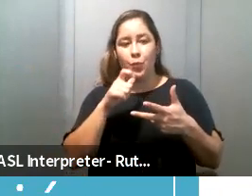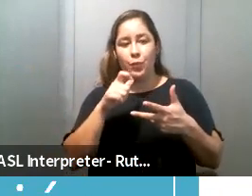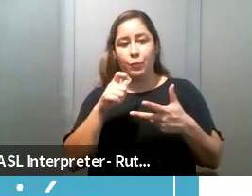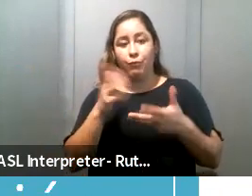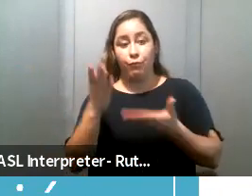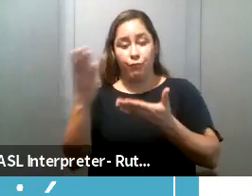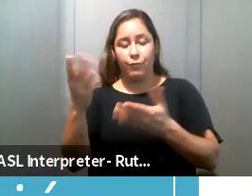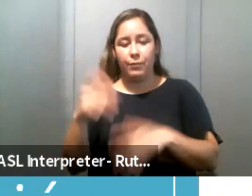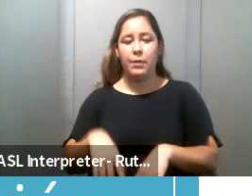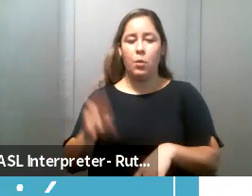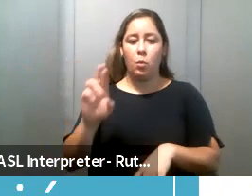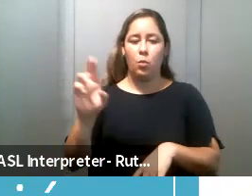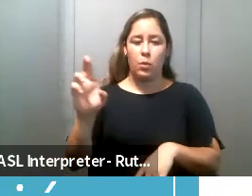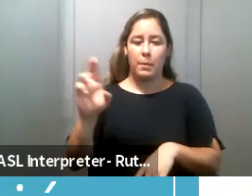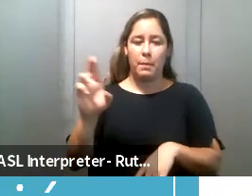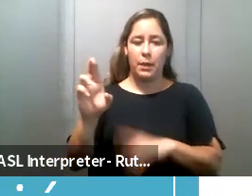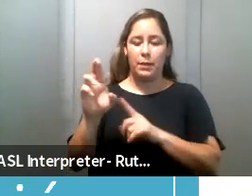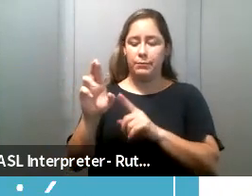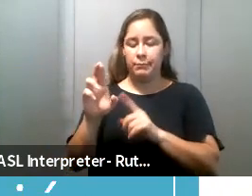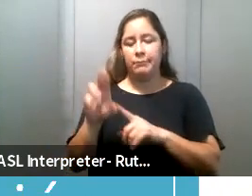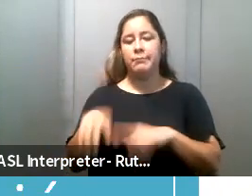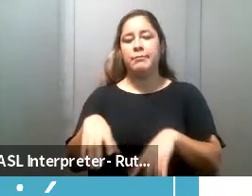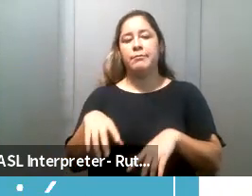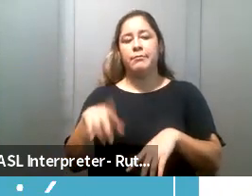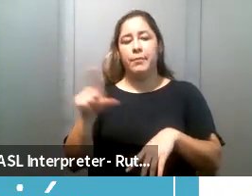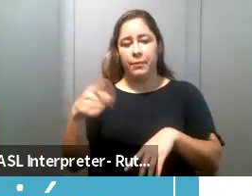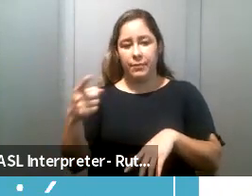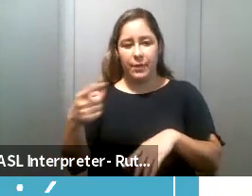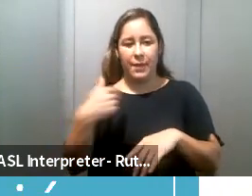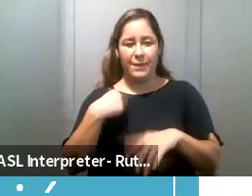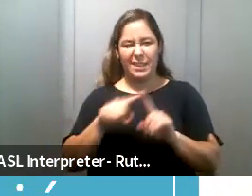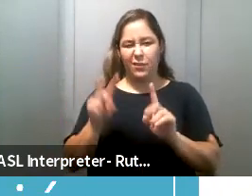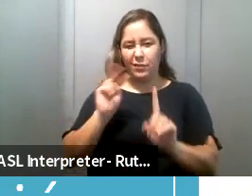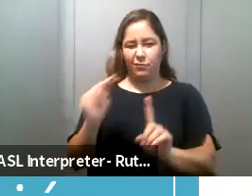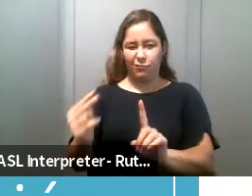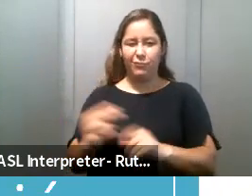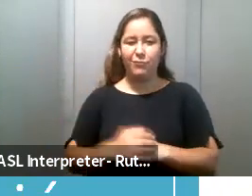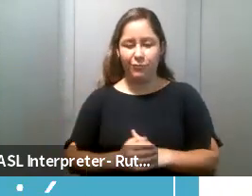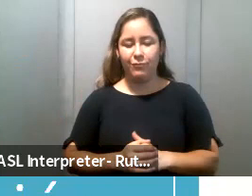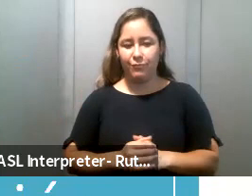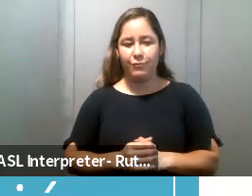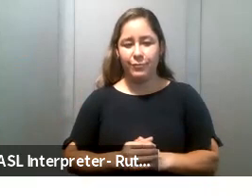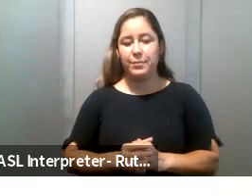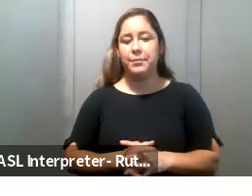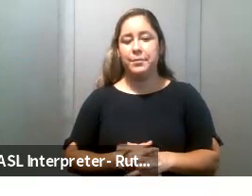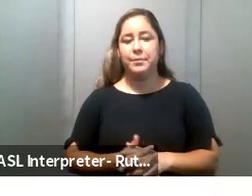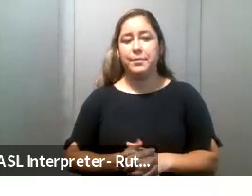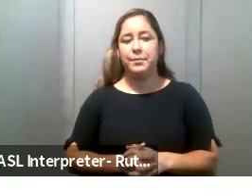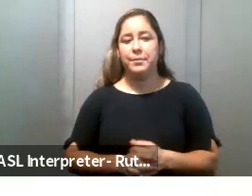tienen una manera de ver este asunto que es todo completamente diferente.